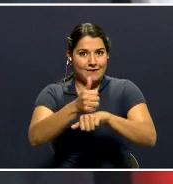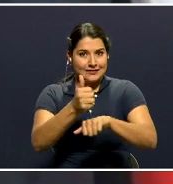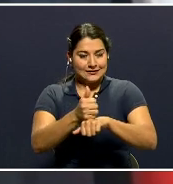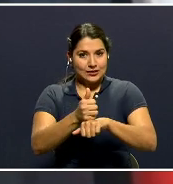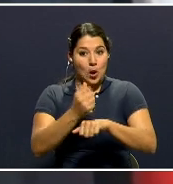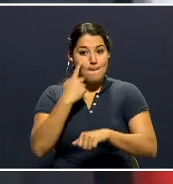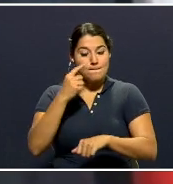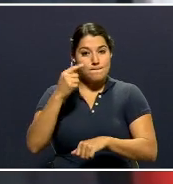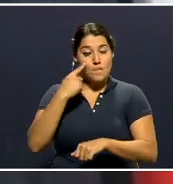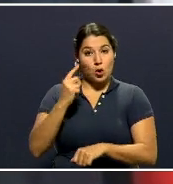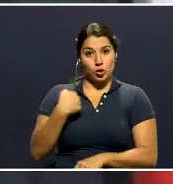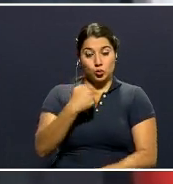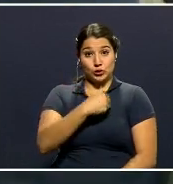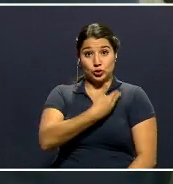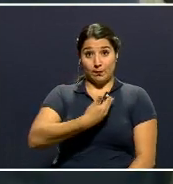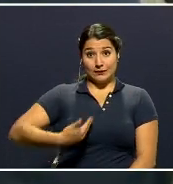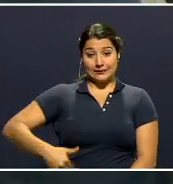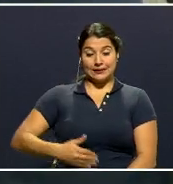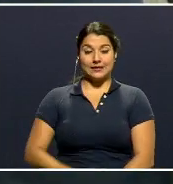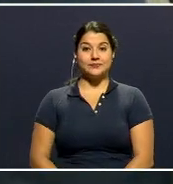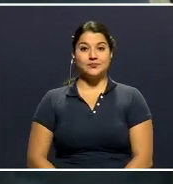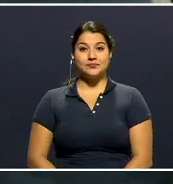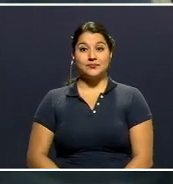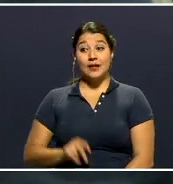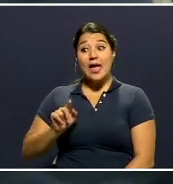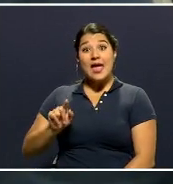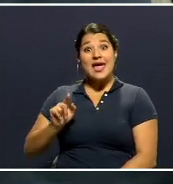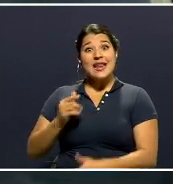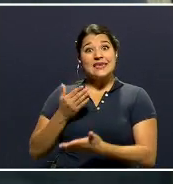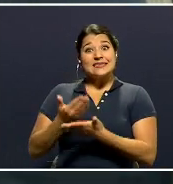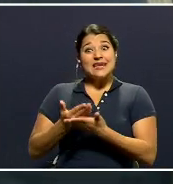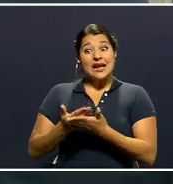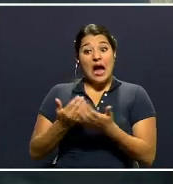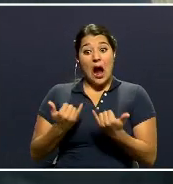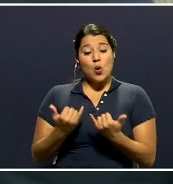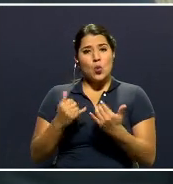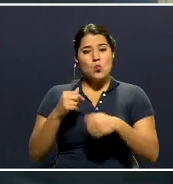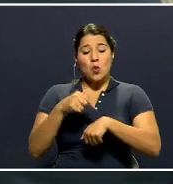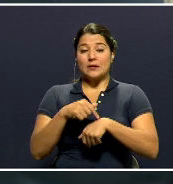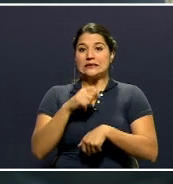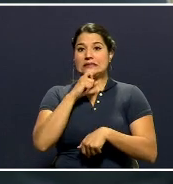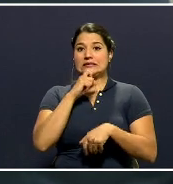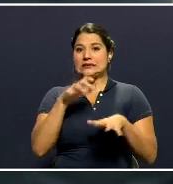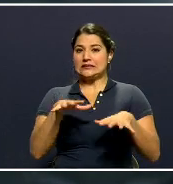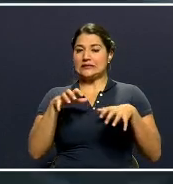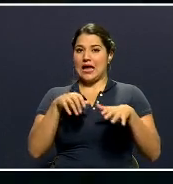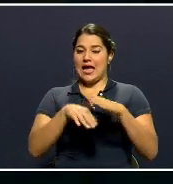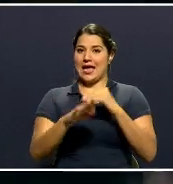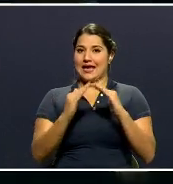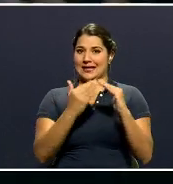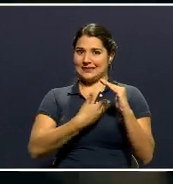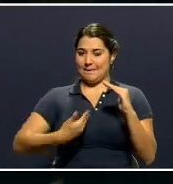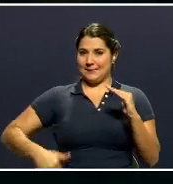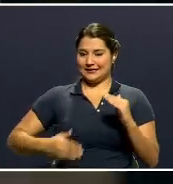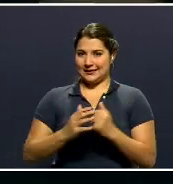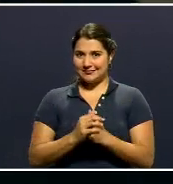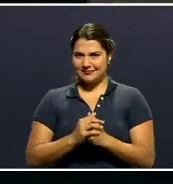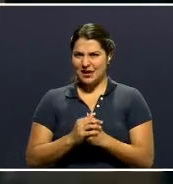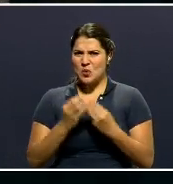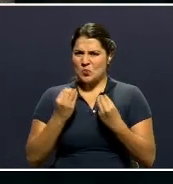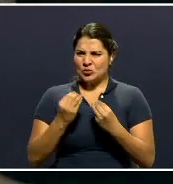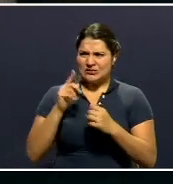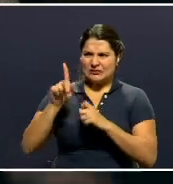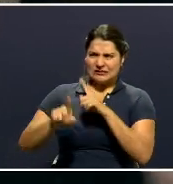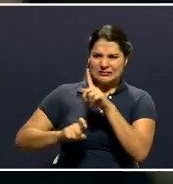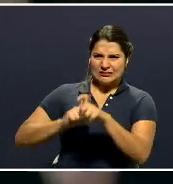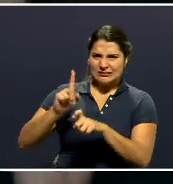este señor presidente. Lara llega en momentos tensos en Zapote. asediado por fuertes cuestionamientos y